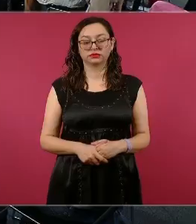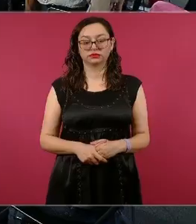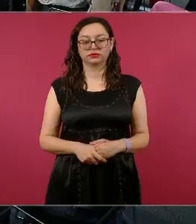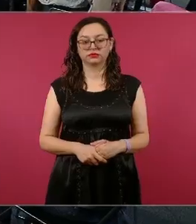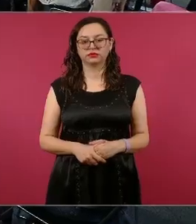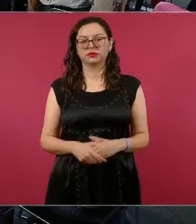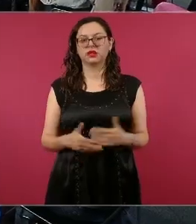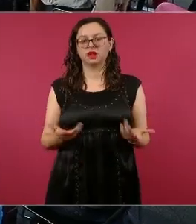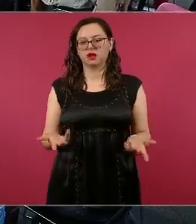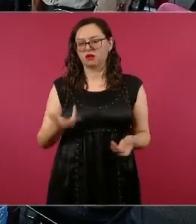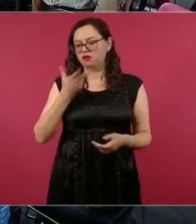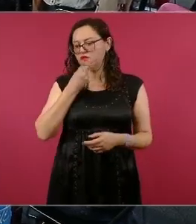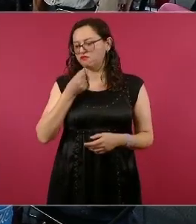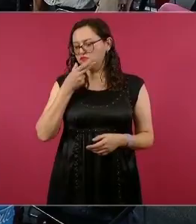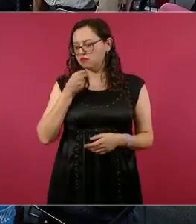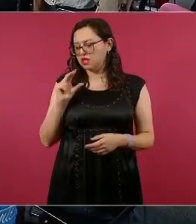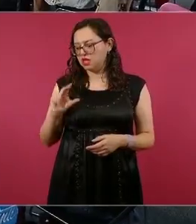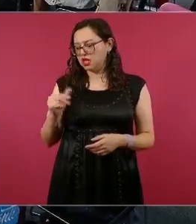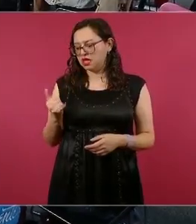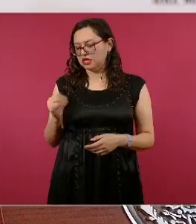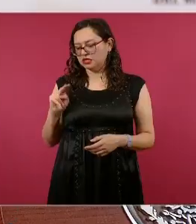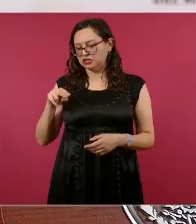el Chino Ley